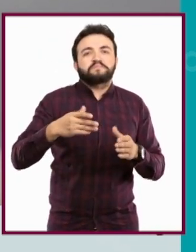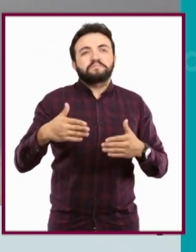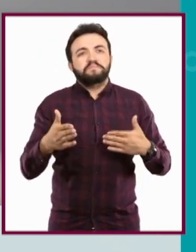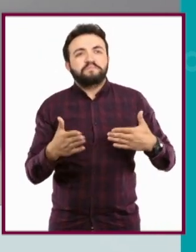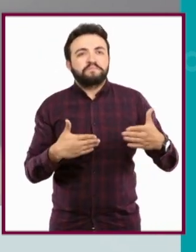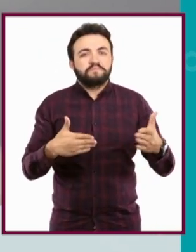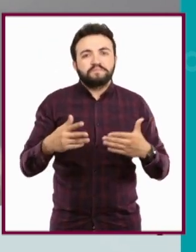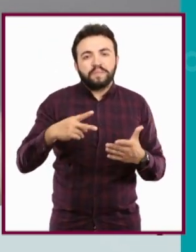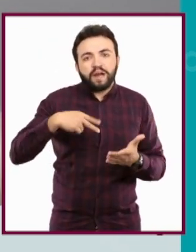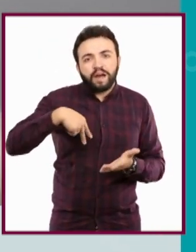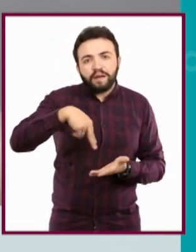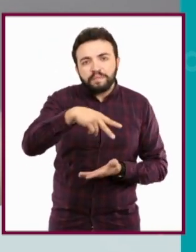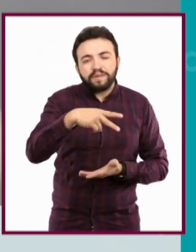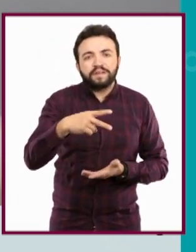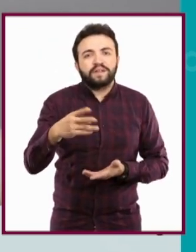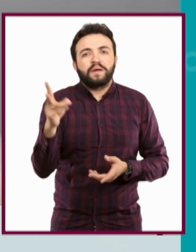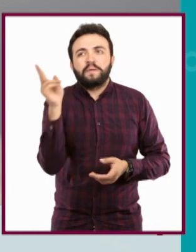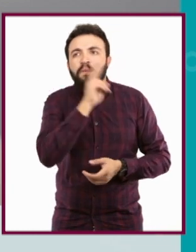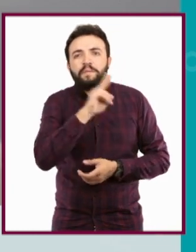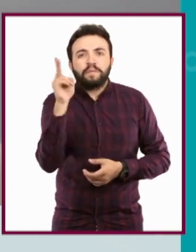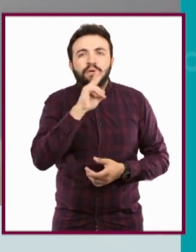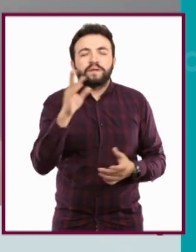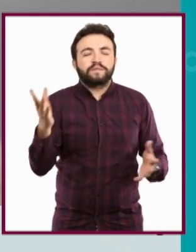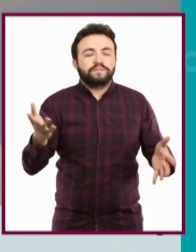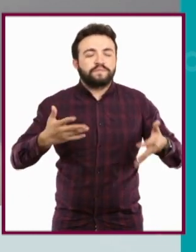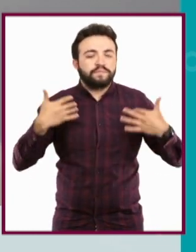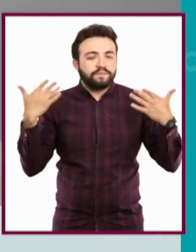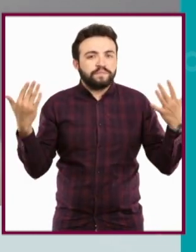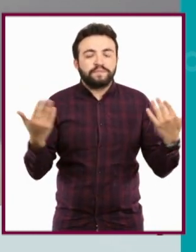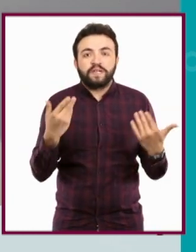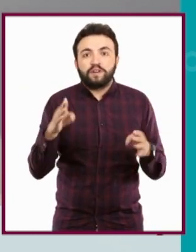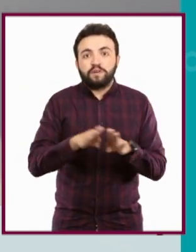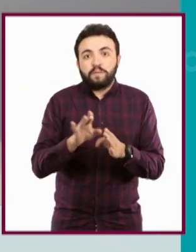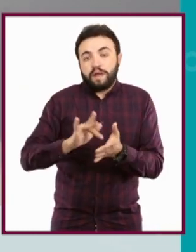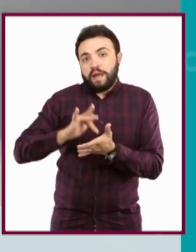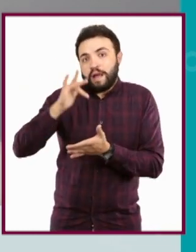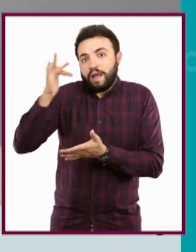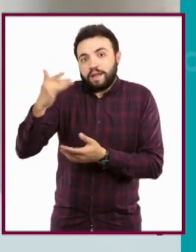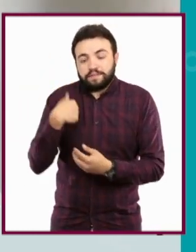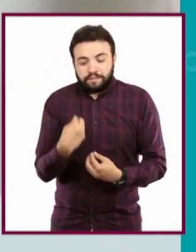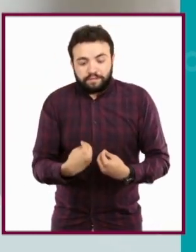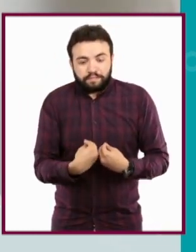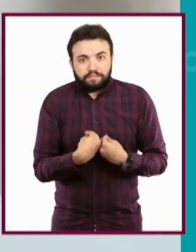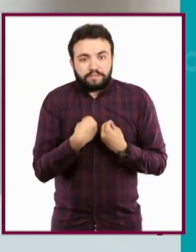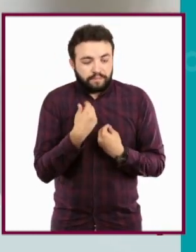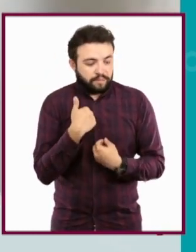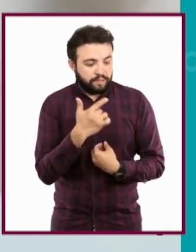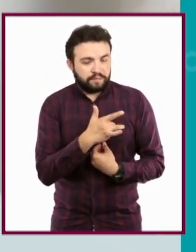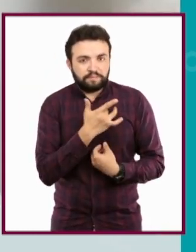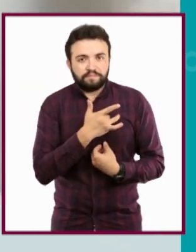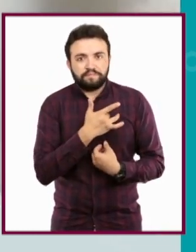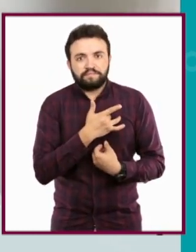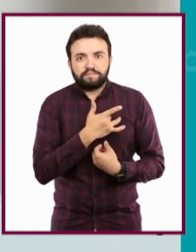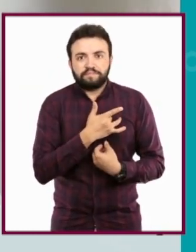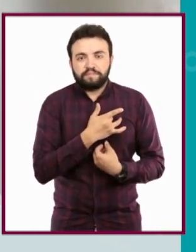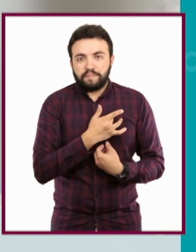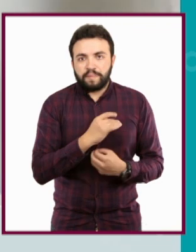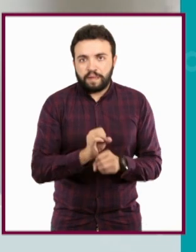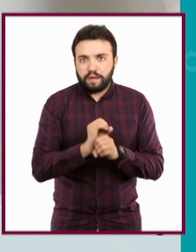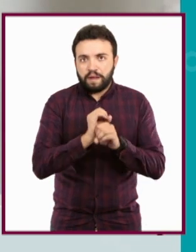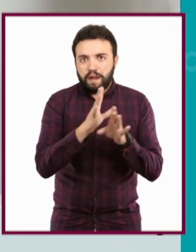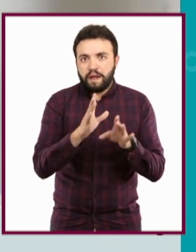traspasa por ti y das gracias por estar vivo y por poder sentirlo. Claro que sí, mayormente yo